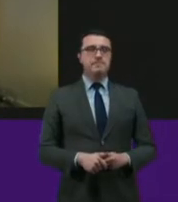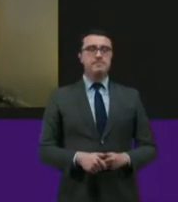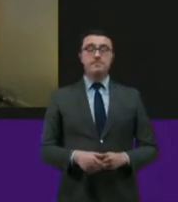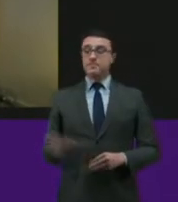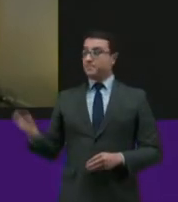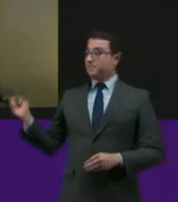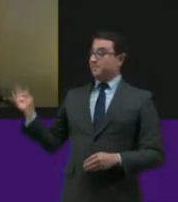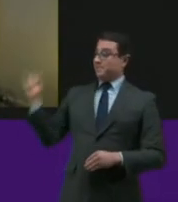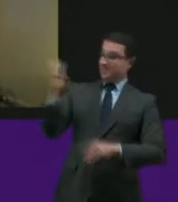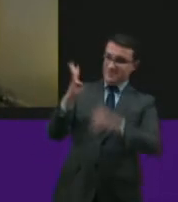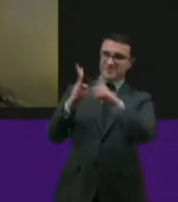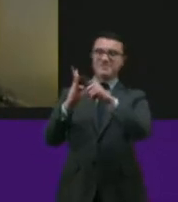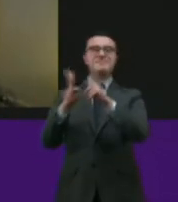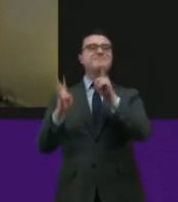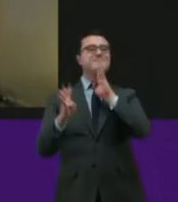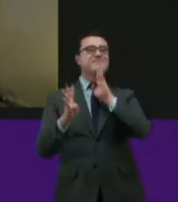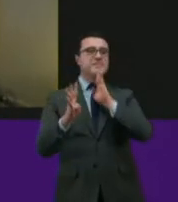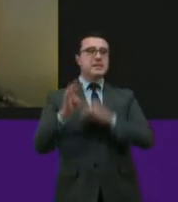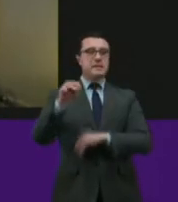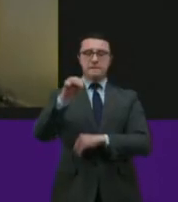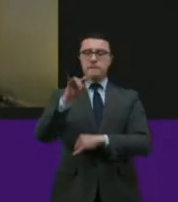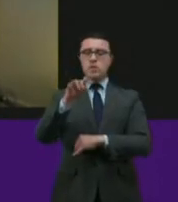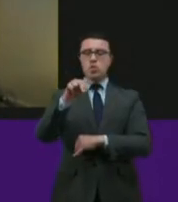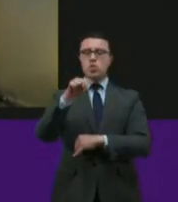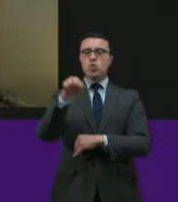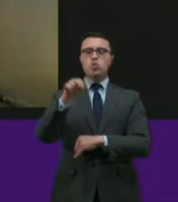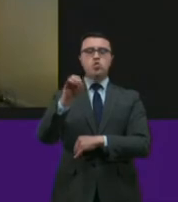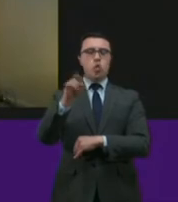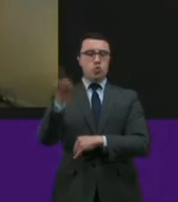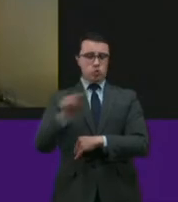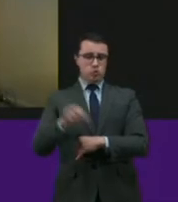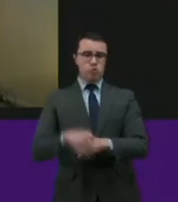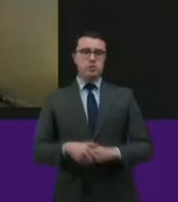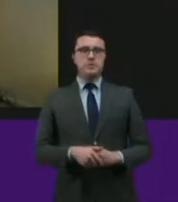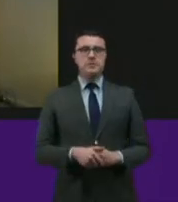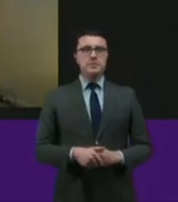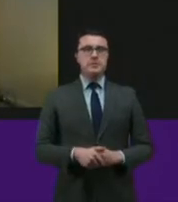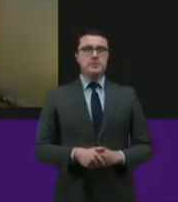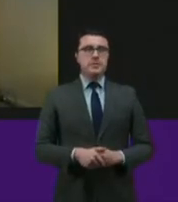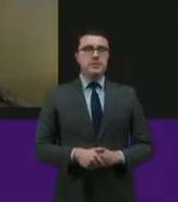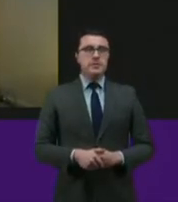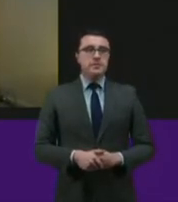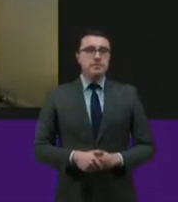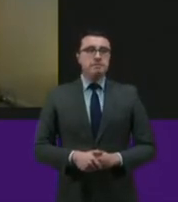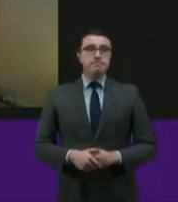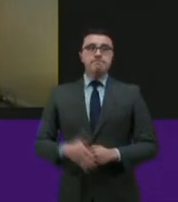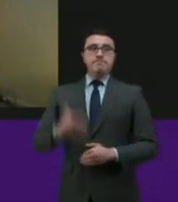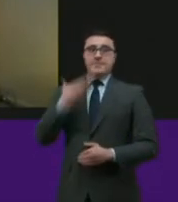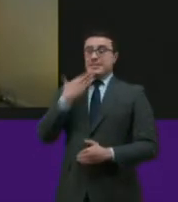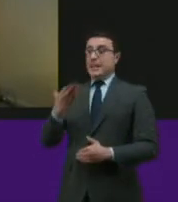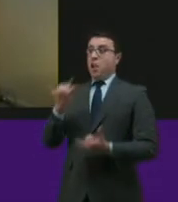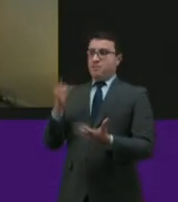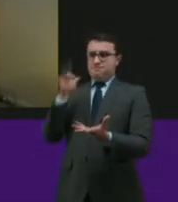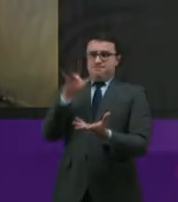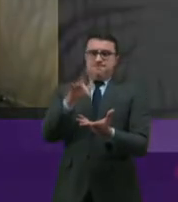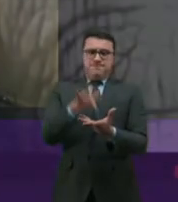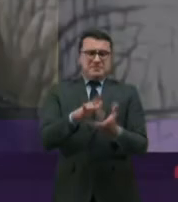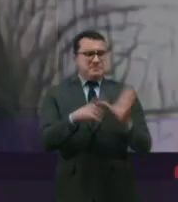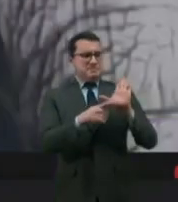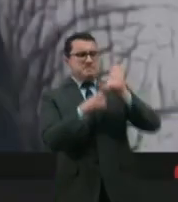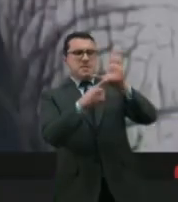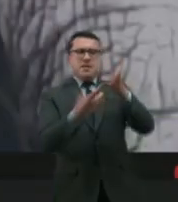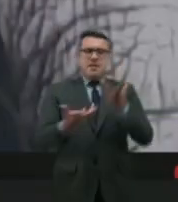y Enterdev. Un minutico, Edwin. Claro. Muchas gracias por este momento glorioso de poderles compartir